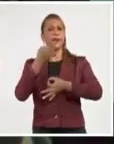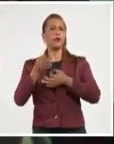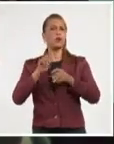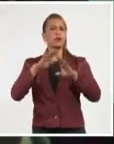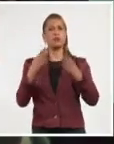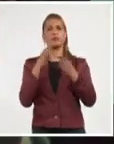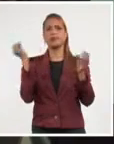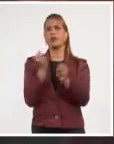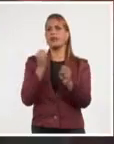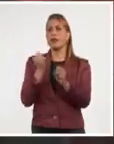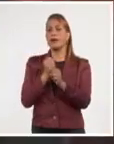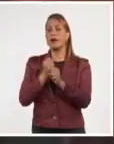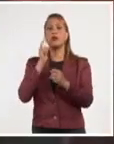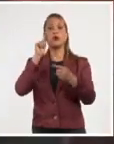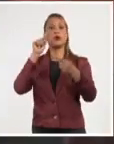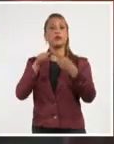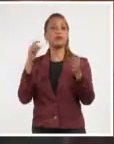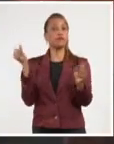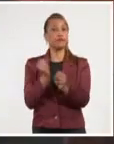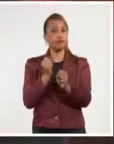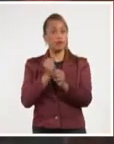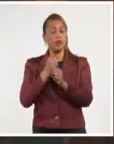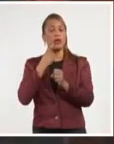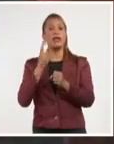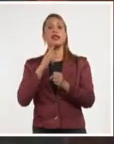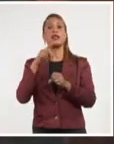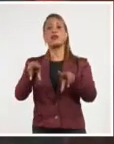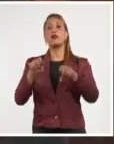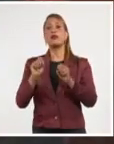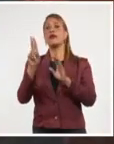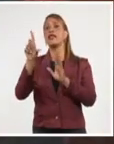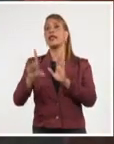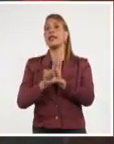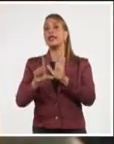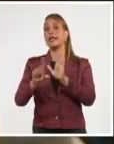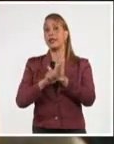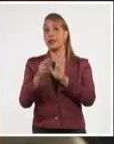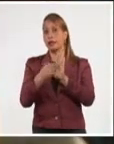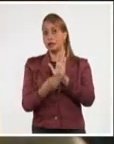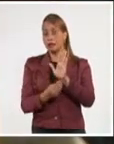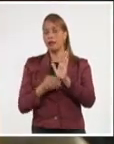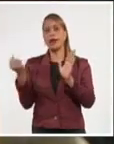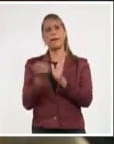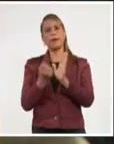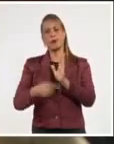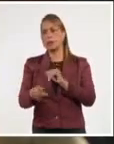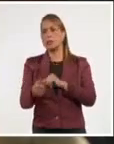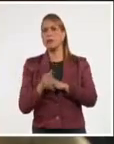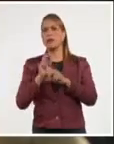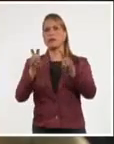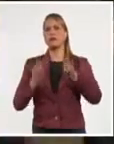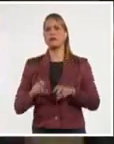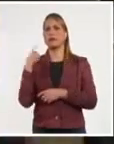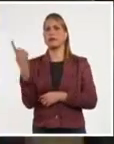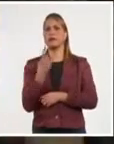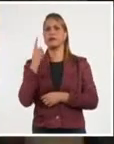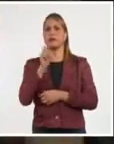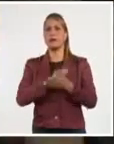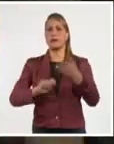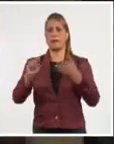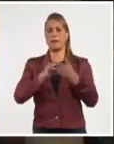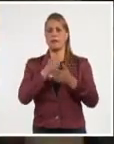y desafíos en el contexto de las nuevas leyes que para este ámbito aprobó recientemente la Asamblea Nacional del Poder